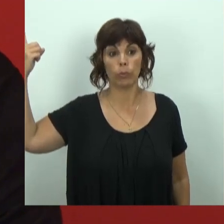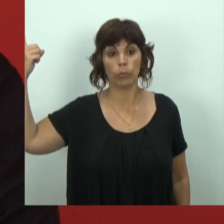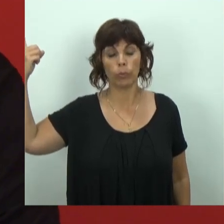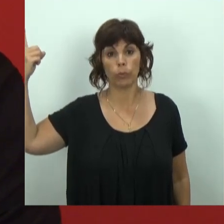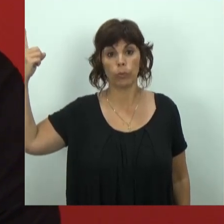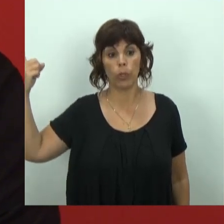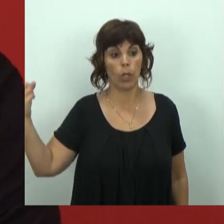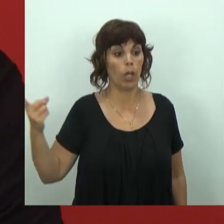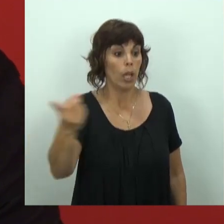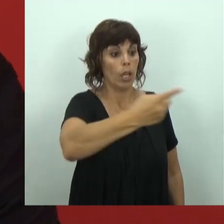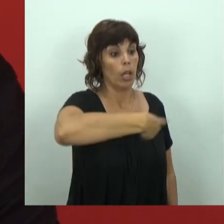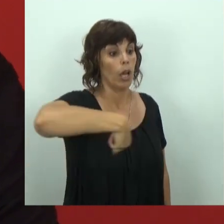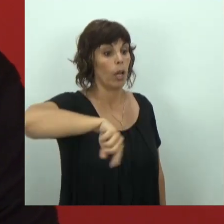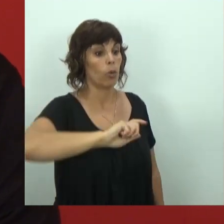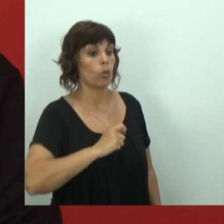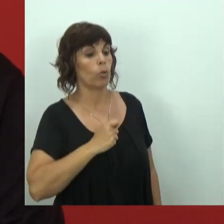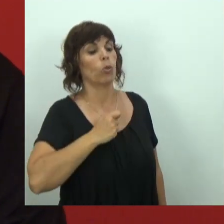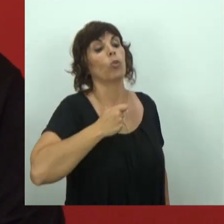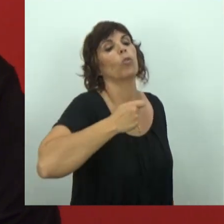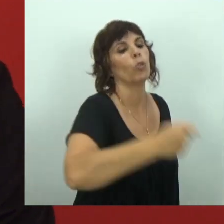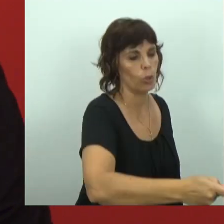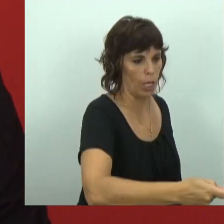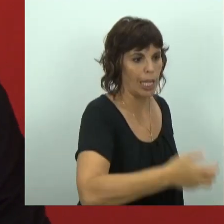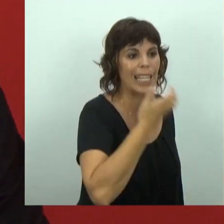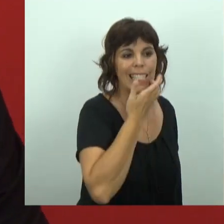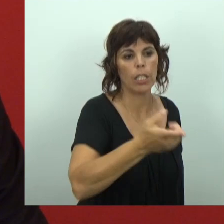cuando nosotros tenemos una profunda relación con Él.